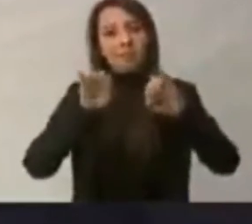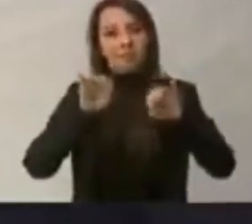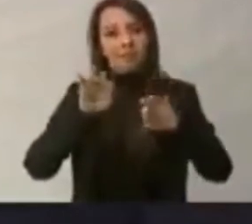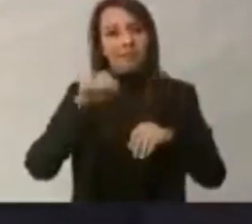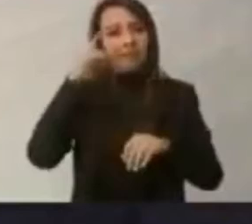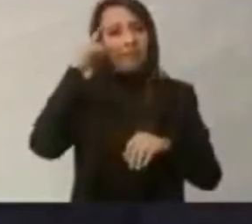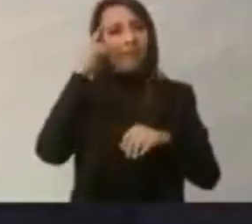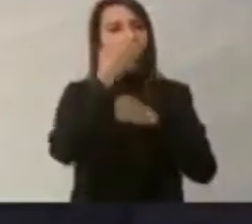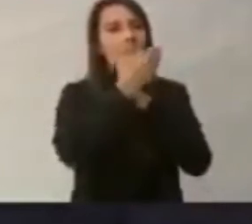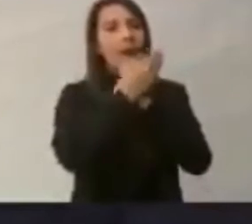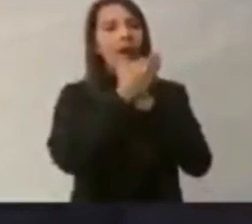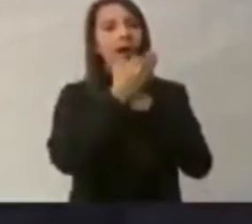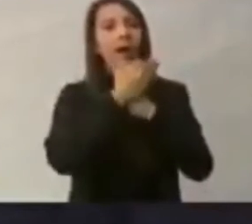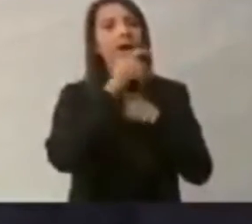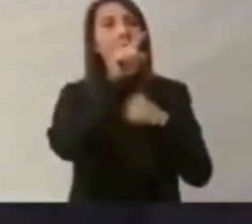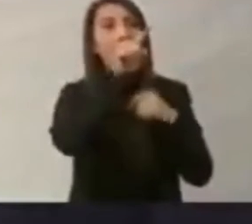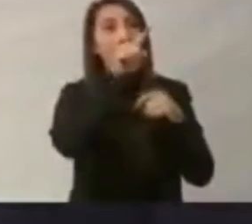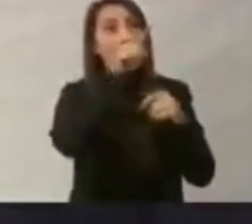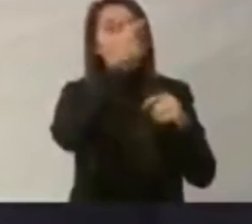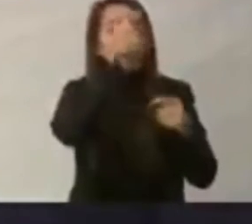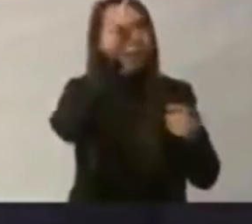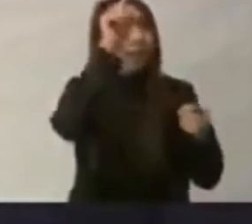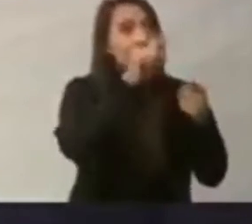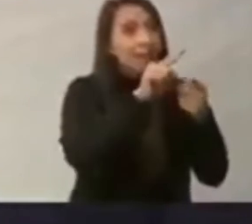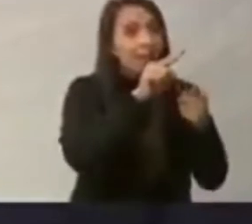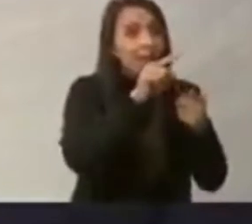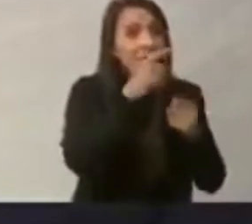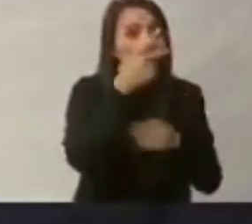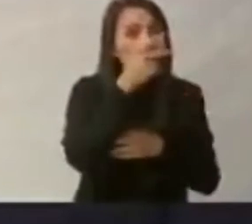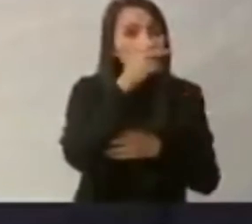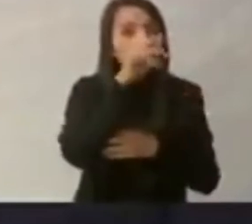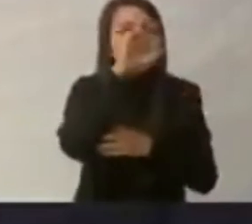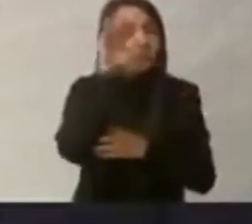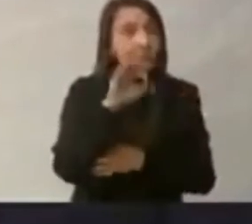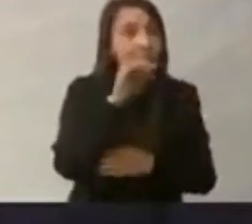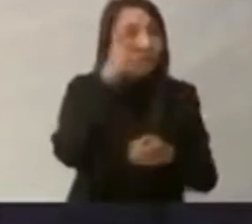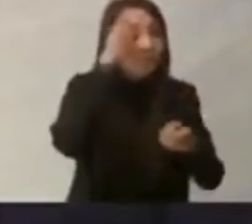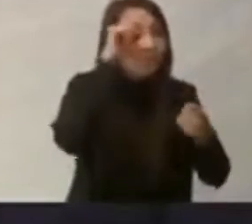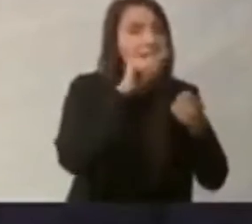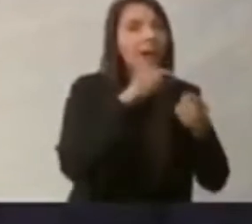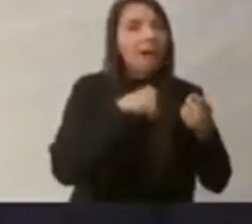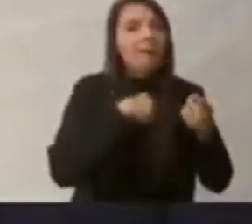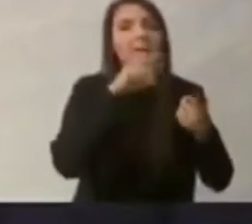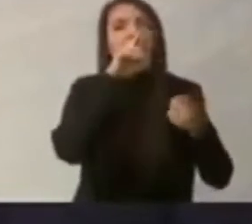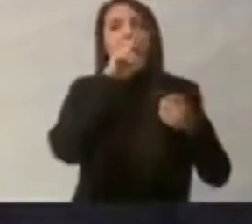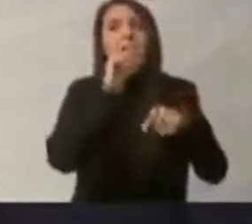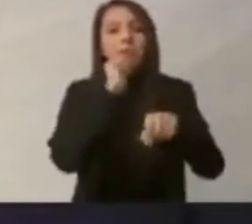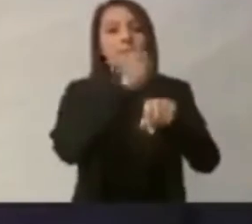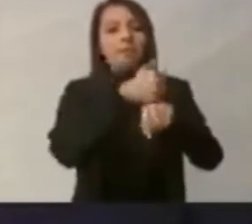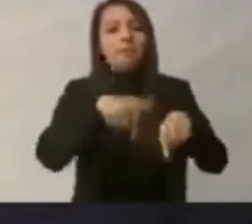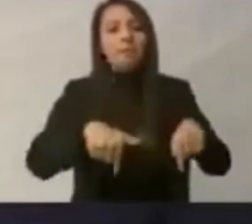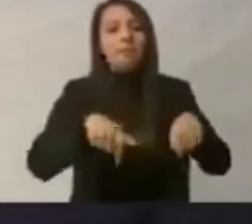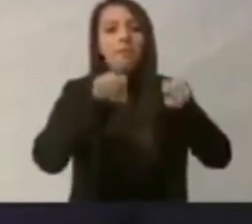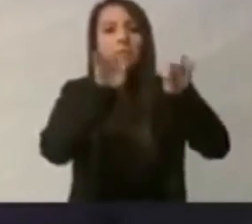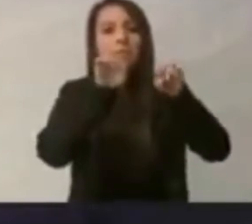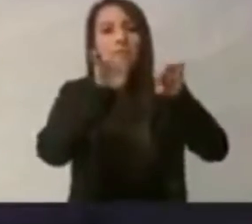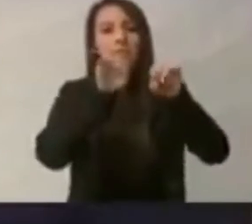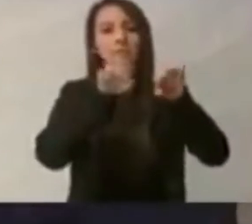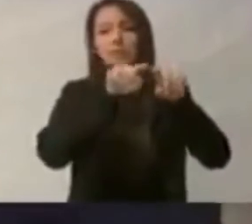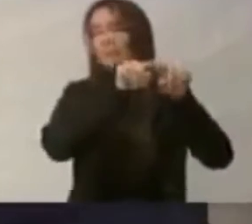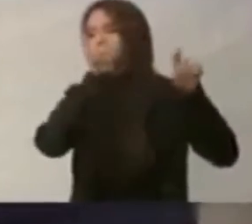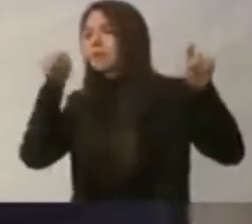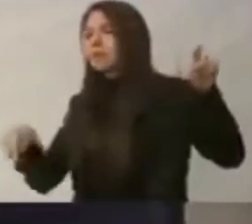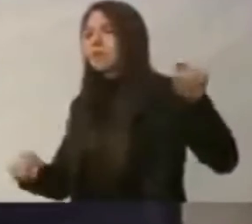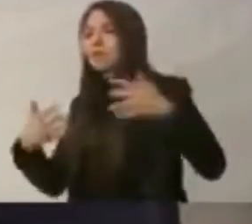beneficiarse de los estímulos fiscales. Porque aquí se decidió bajar el impuesto sobre la